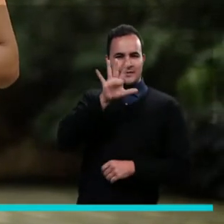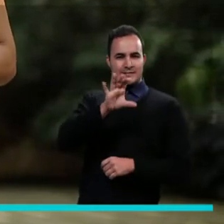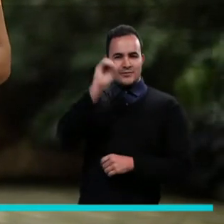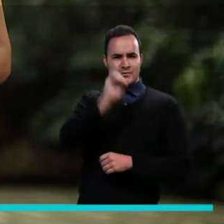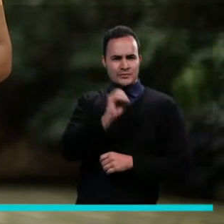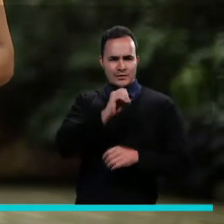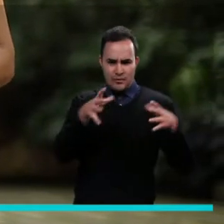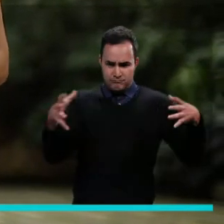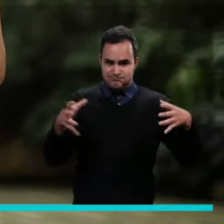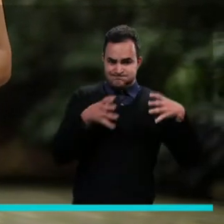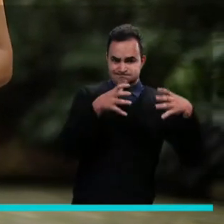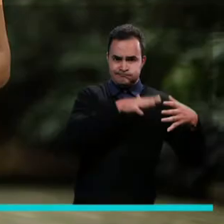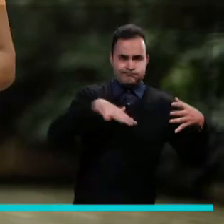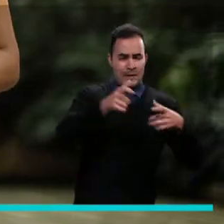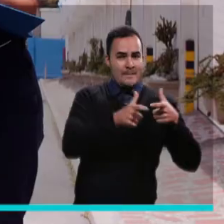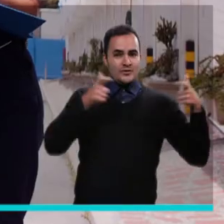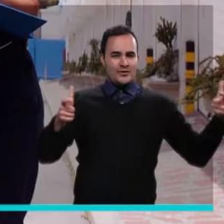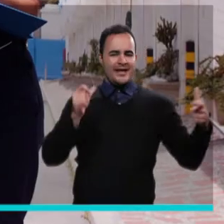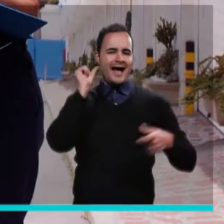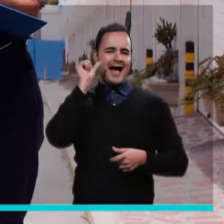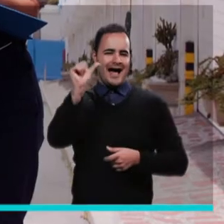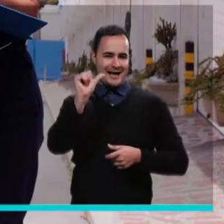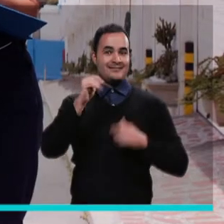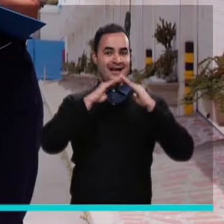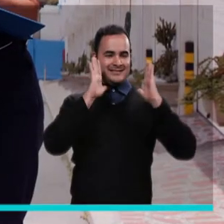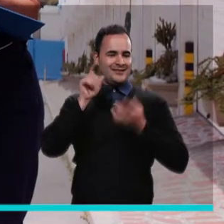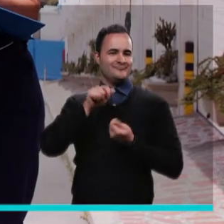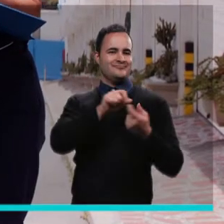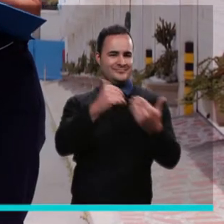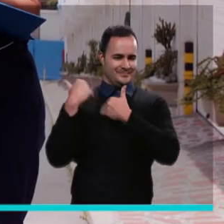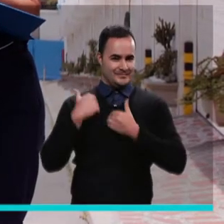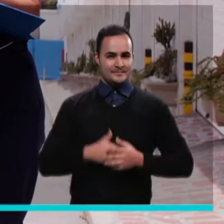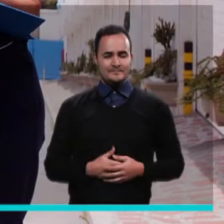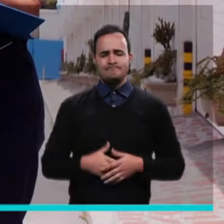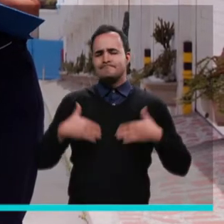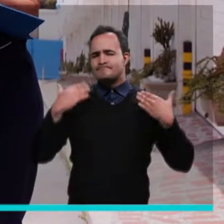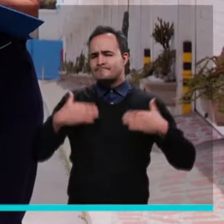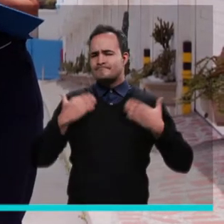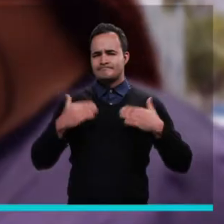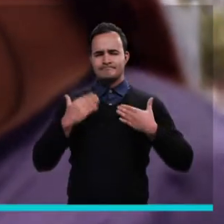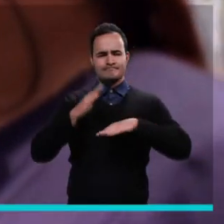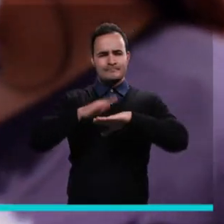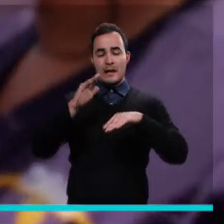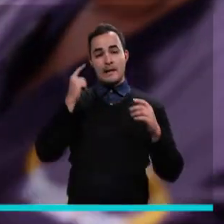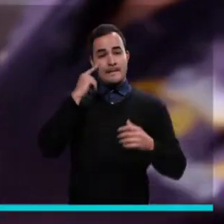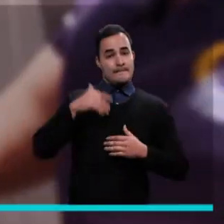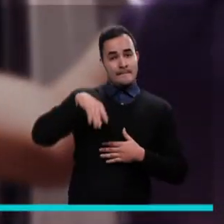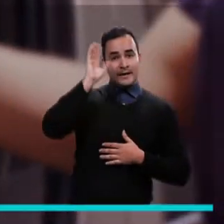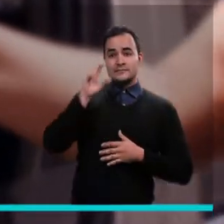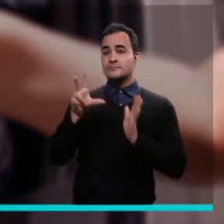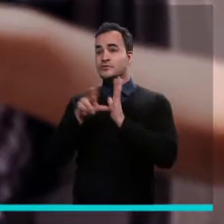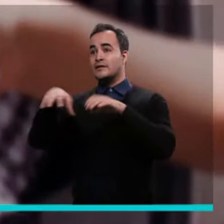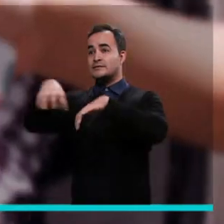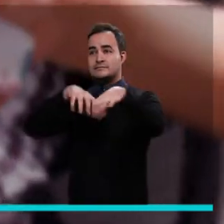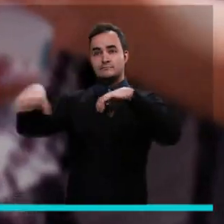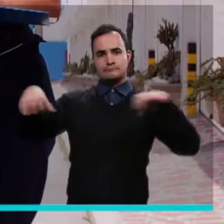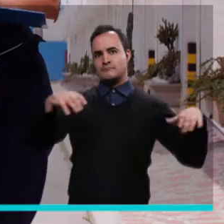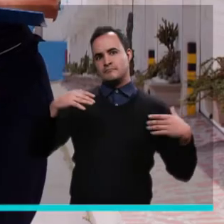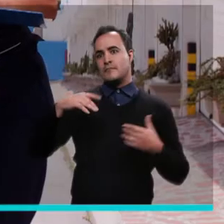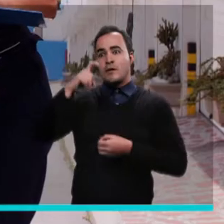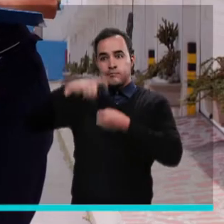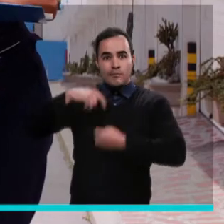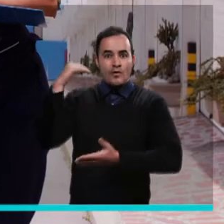95% son madres cabeza de familia. Muy contentos, sobre todo los empleados de todos los moteles, porque